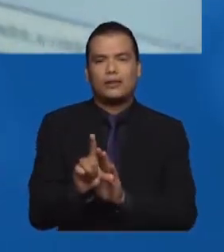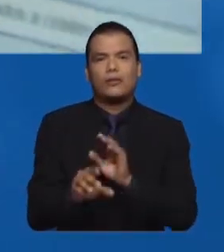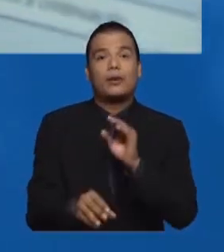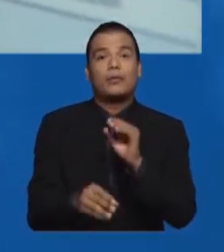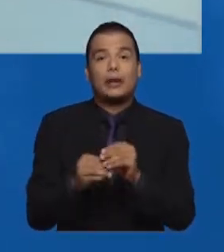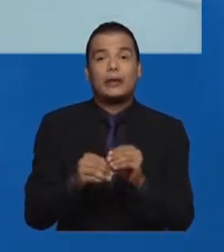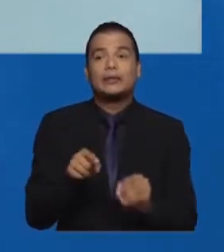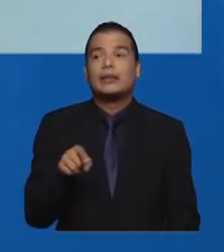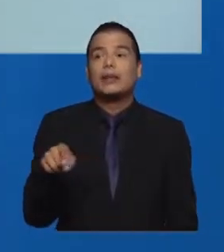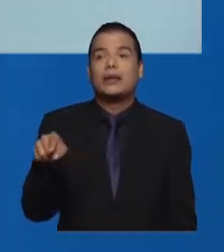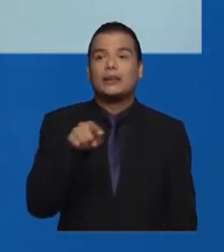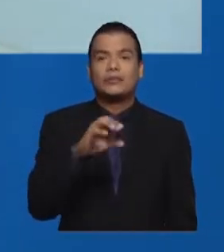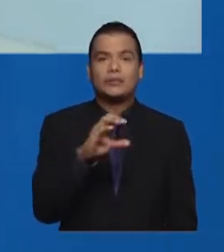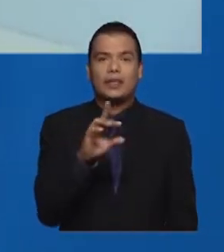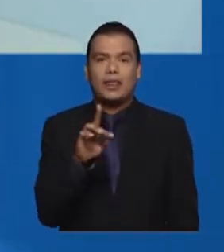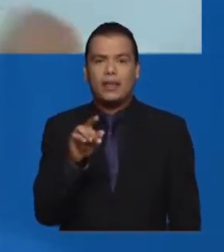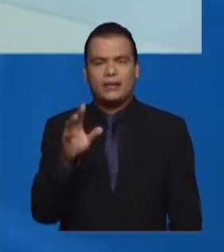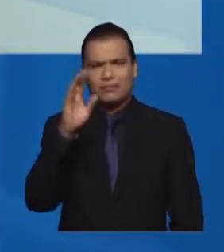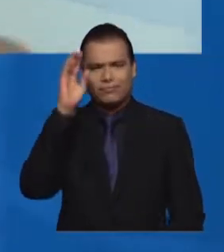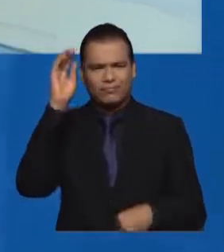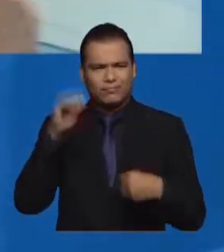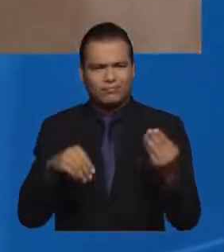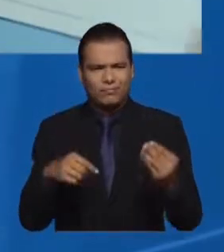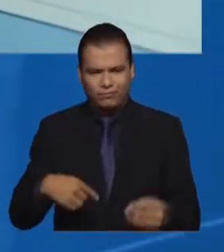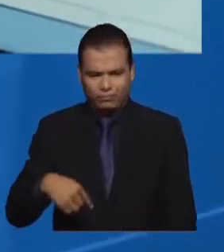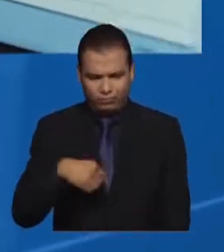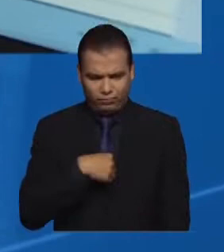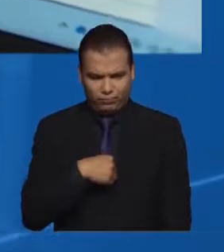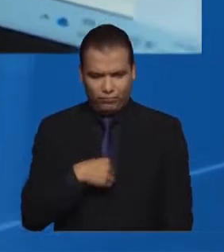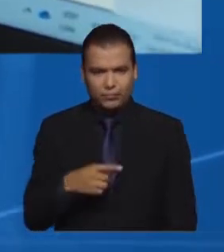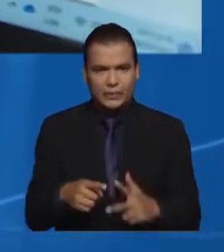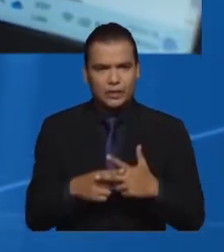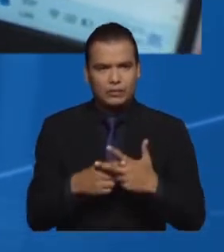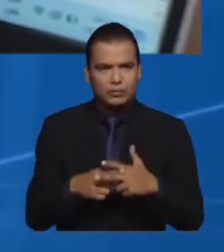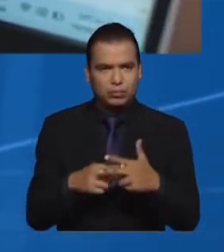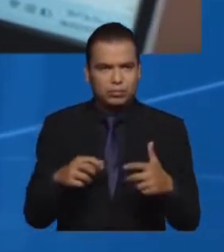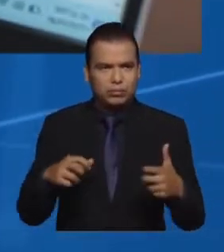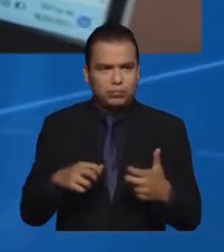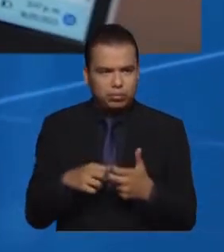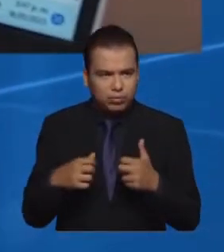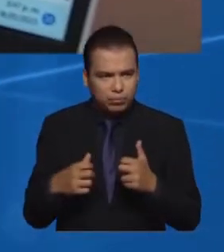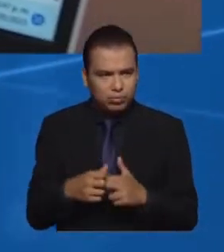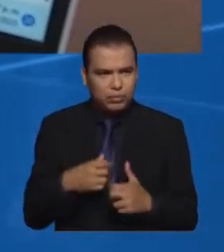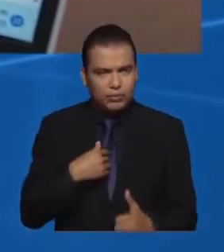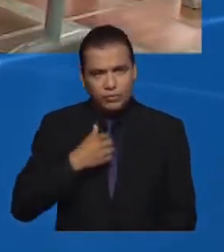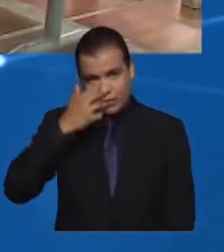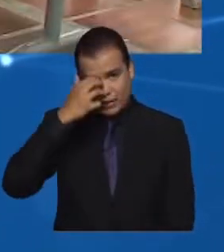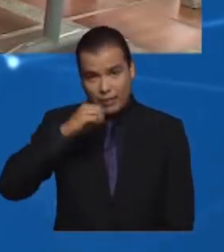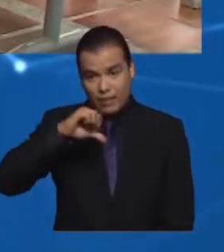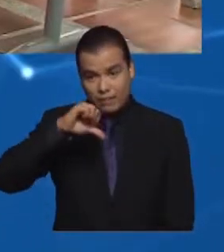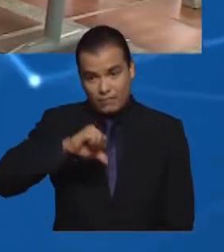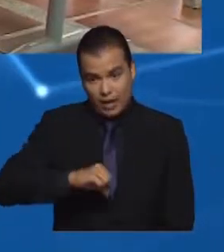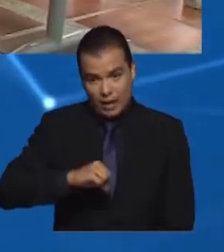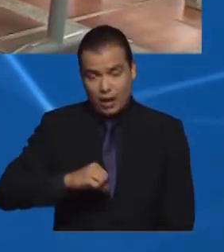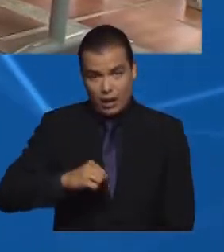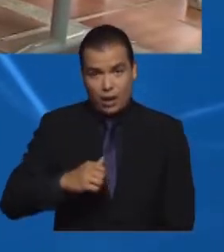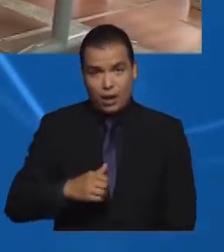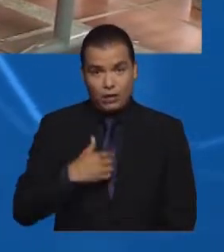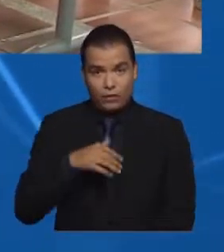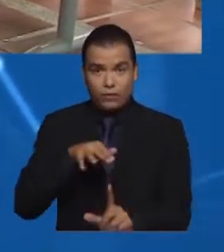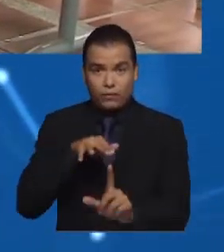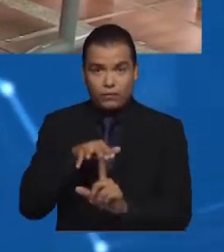es que se esté intentando atribuir a una falla mecánica o a un mal diagnóstico o una mala